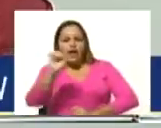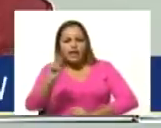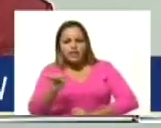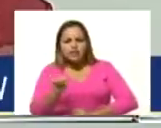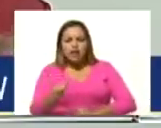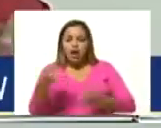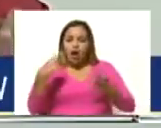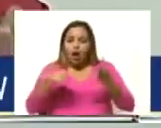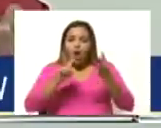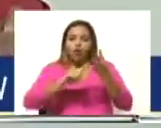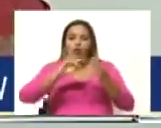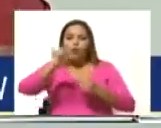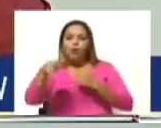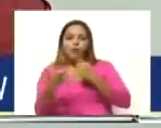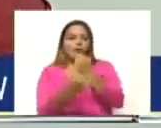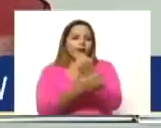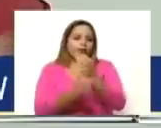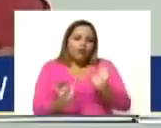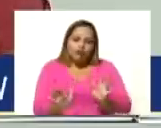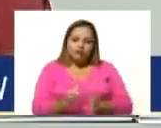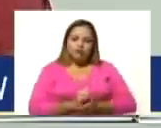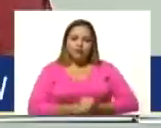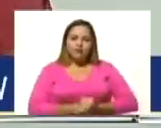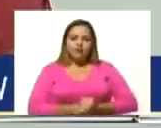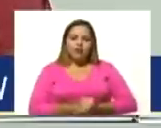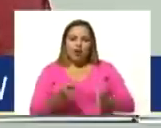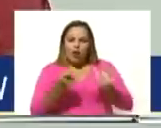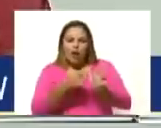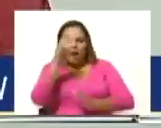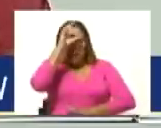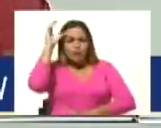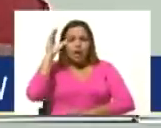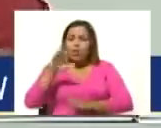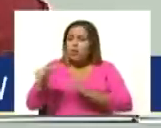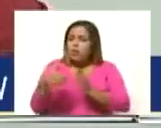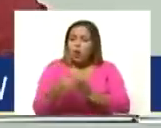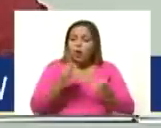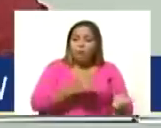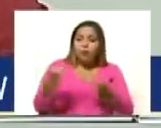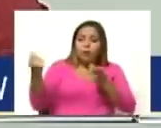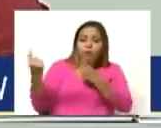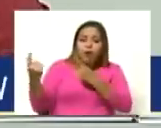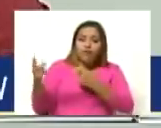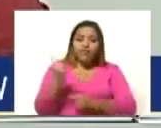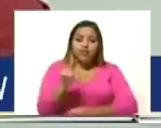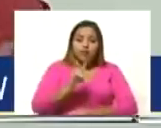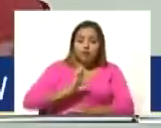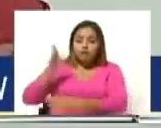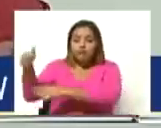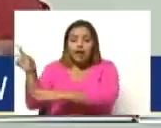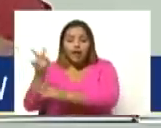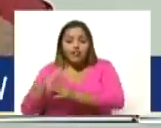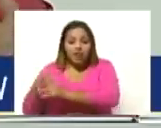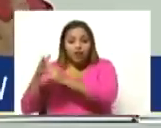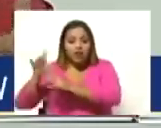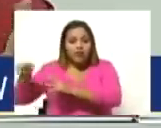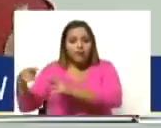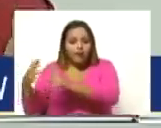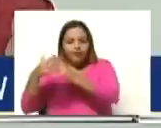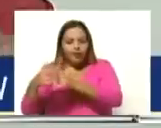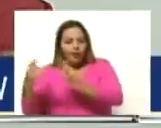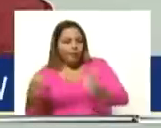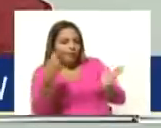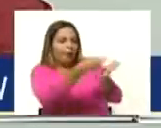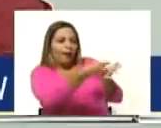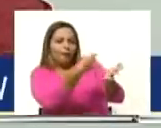Juanito Alimaña, Juan Guaidó, Capriles, todos ellos reciben plata por cada vez que aumenta el